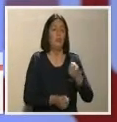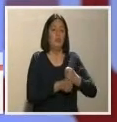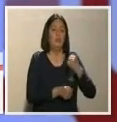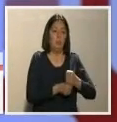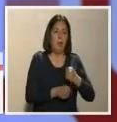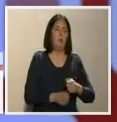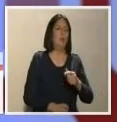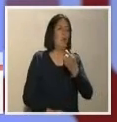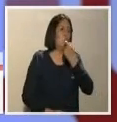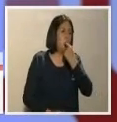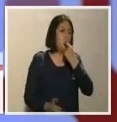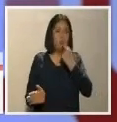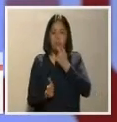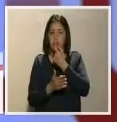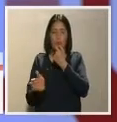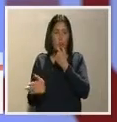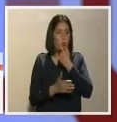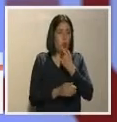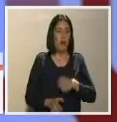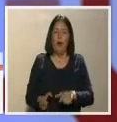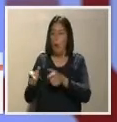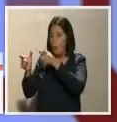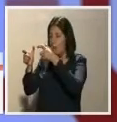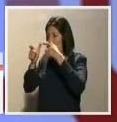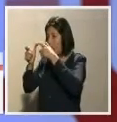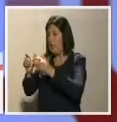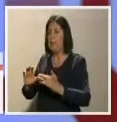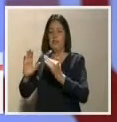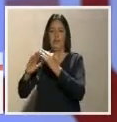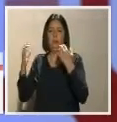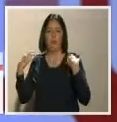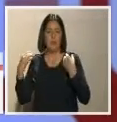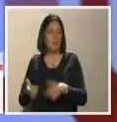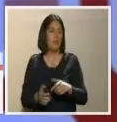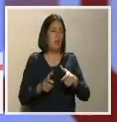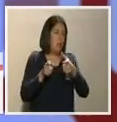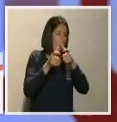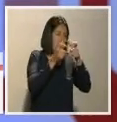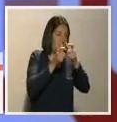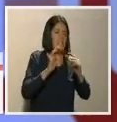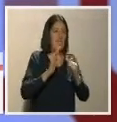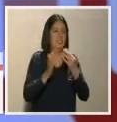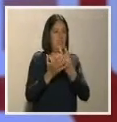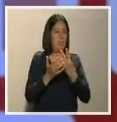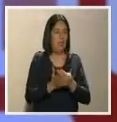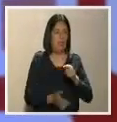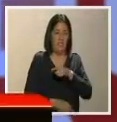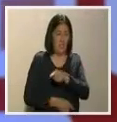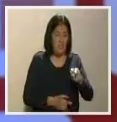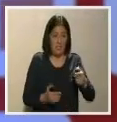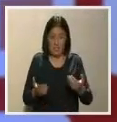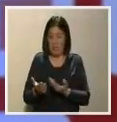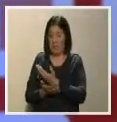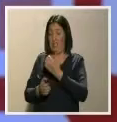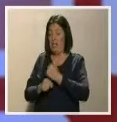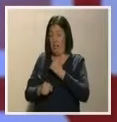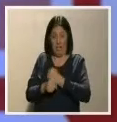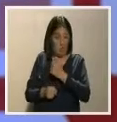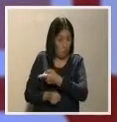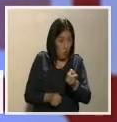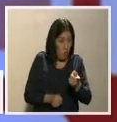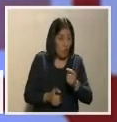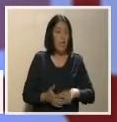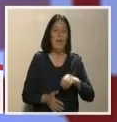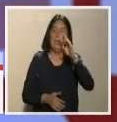como el tránsito, vigilancia de servicios públicos y establecimientos penales. Estas nuevas tareas han ido alejando a